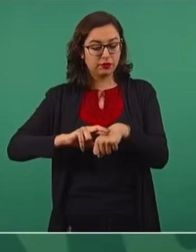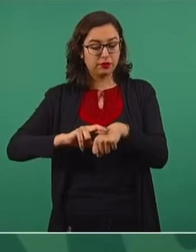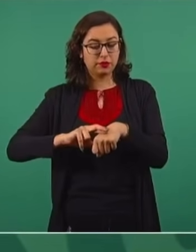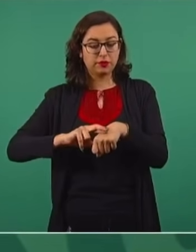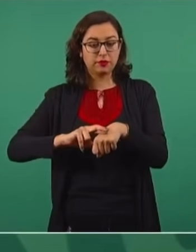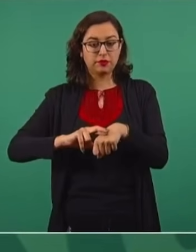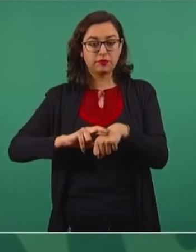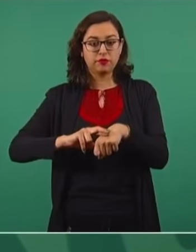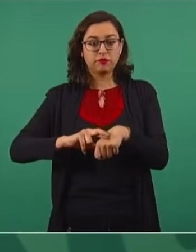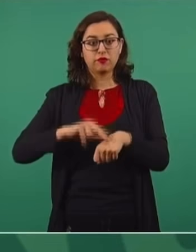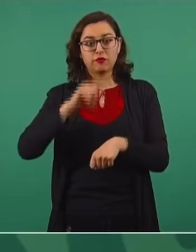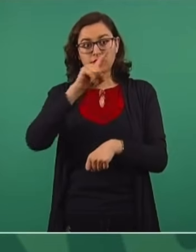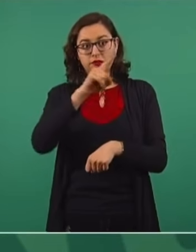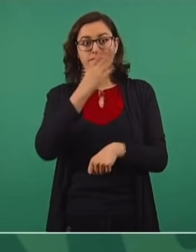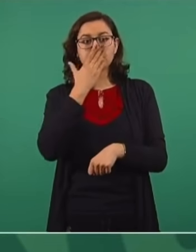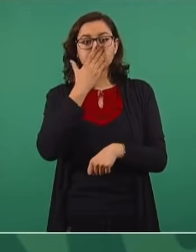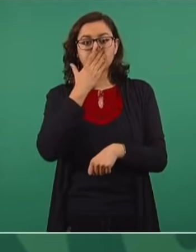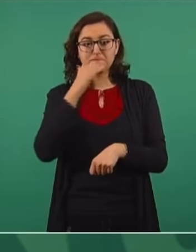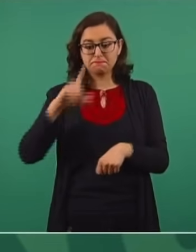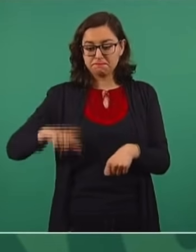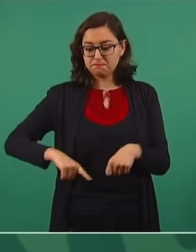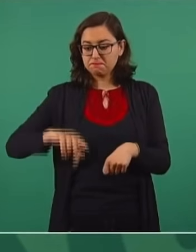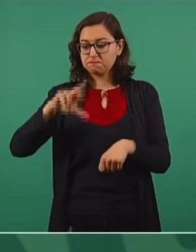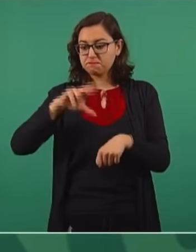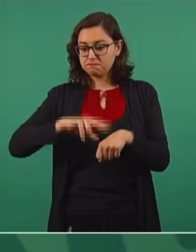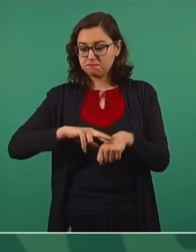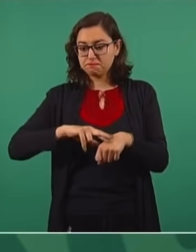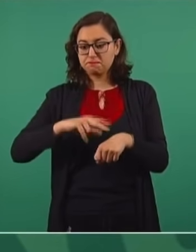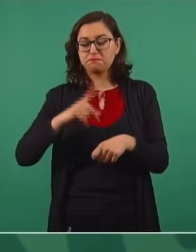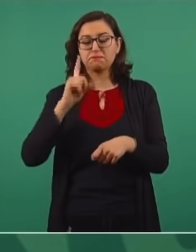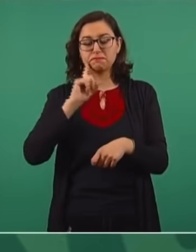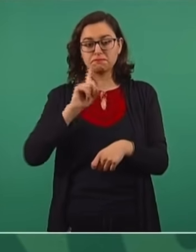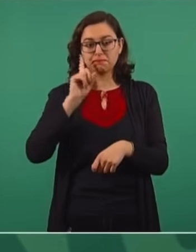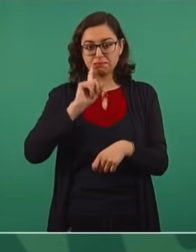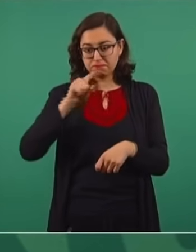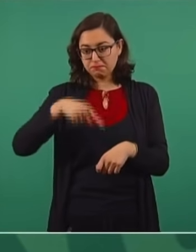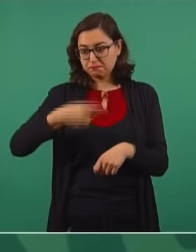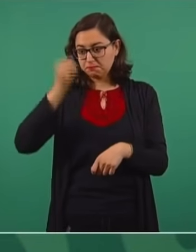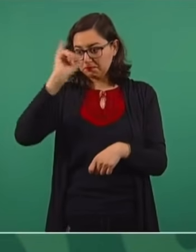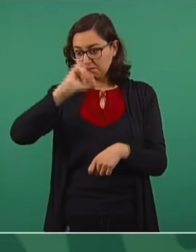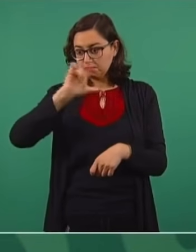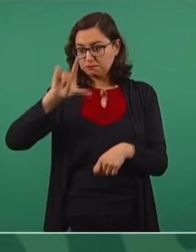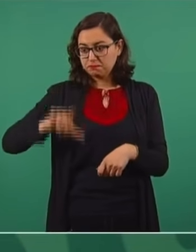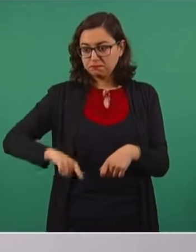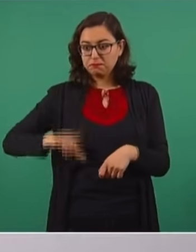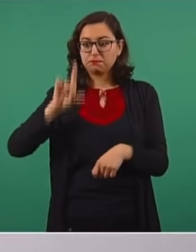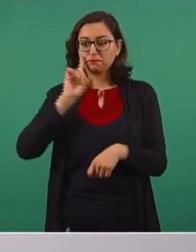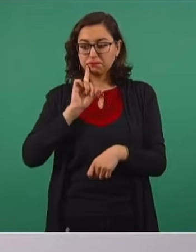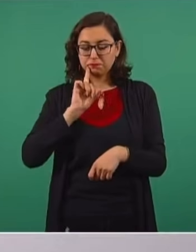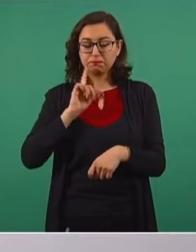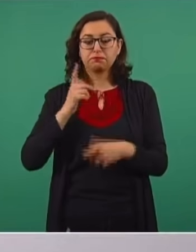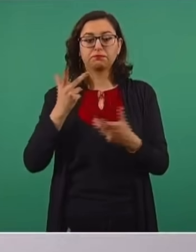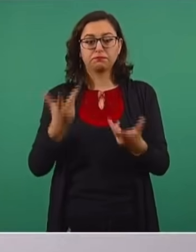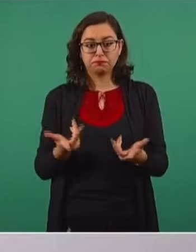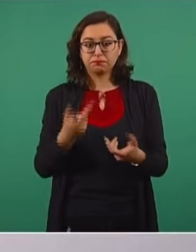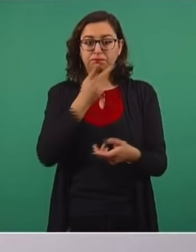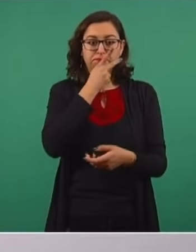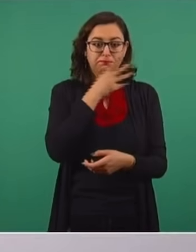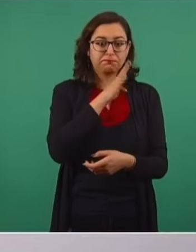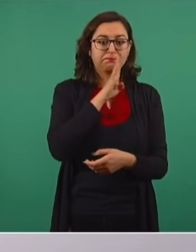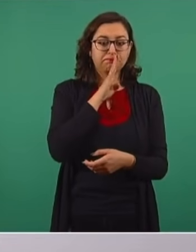la gobernadora de sonora la jefa de gobierno en la ciudad de méxico este padres de